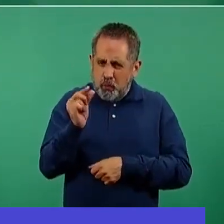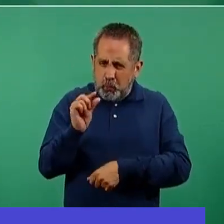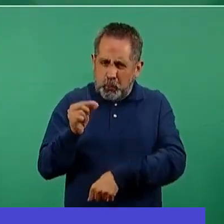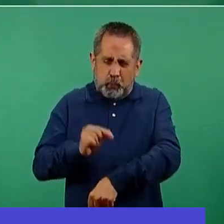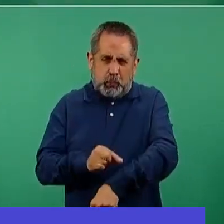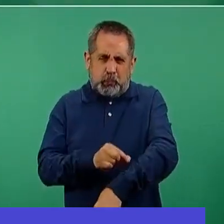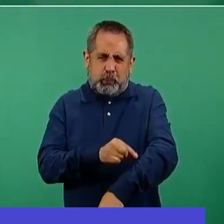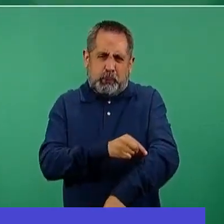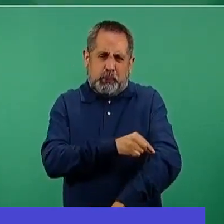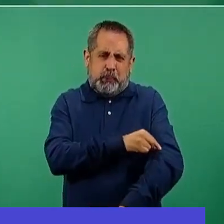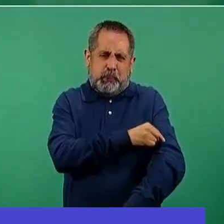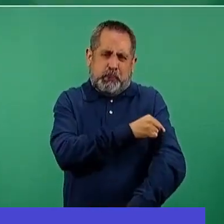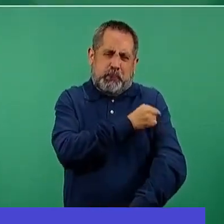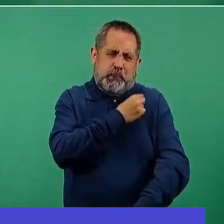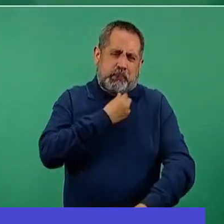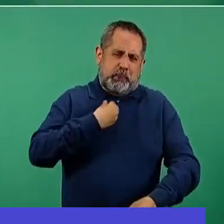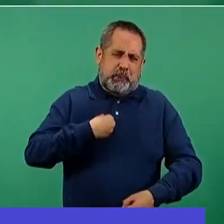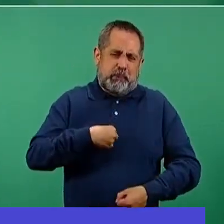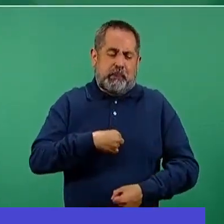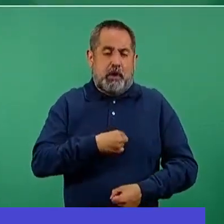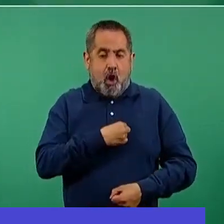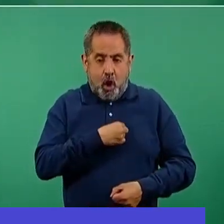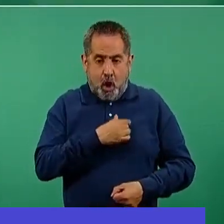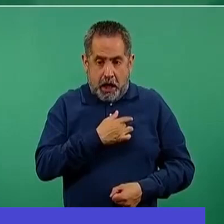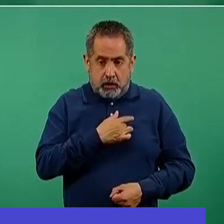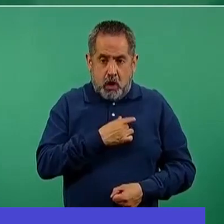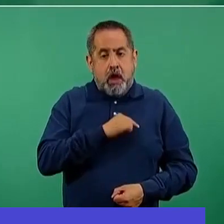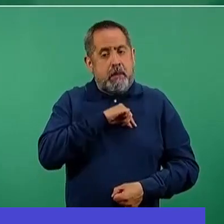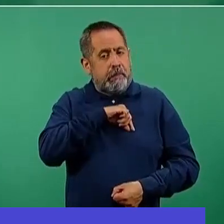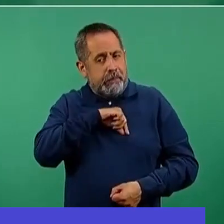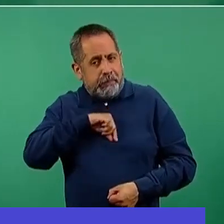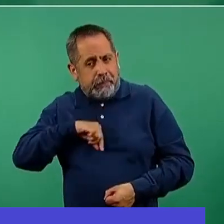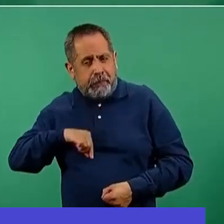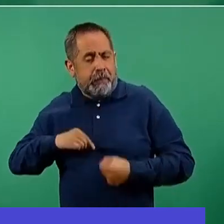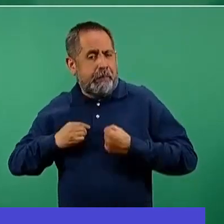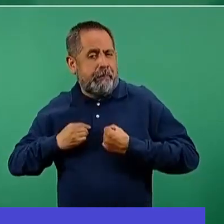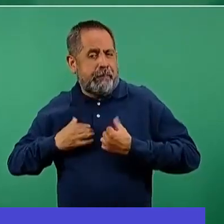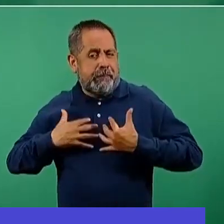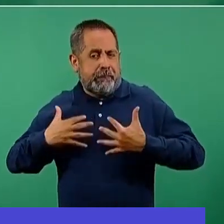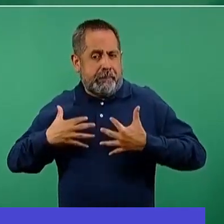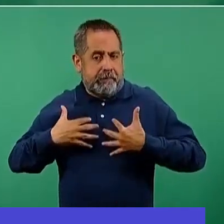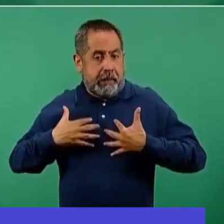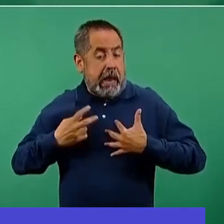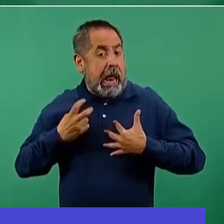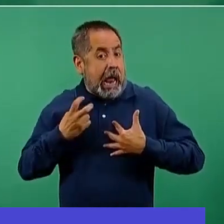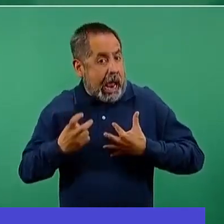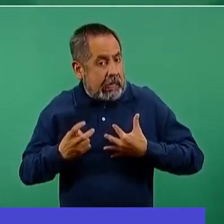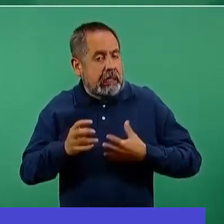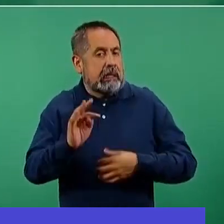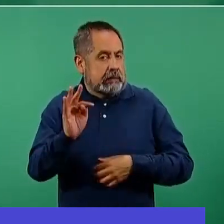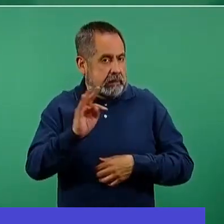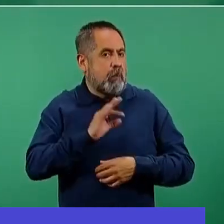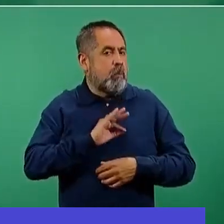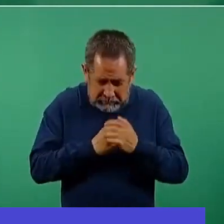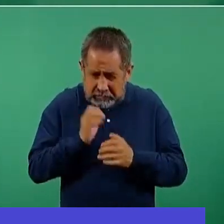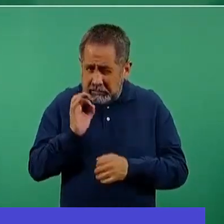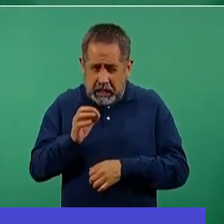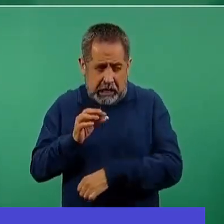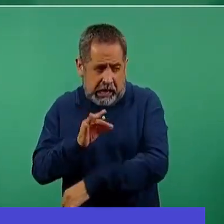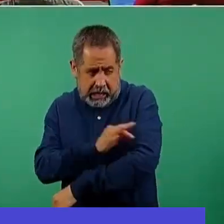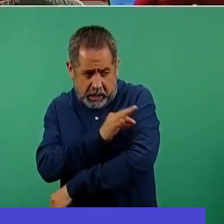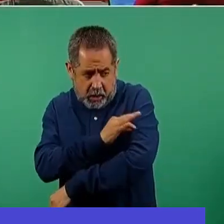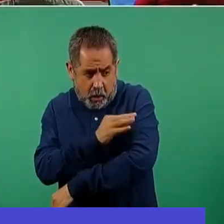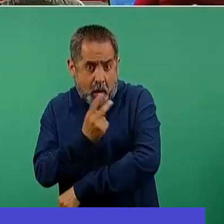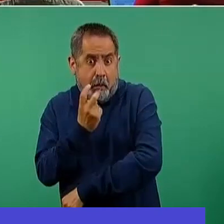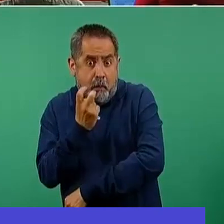hacia el corazón y de ahí se redistribuye en los pulmones. Esta, la segunda, puede ser una condición fatal y desde luego es de gran preocupación. ¿Cuáles